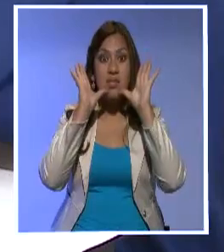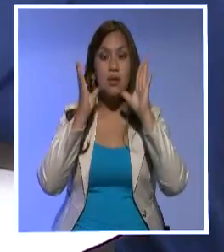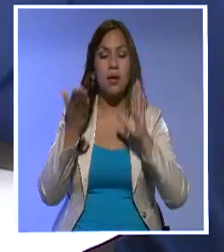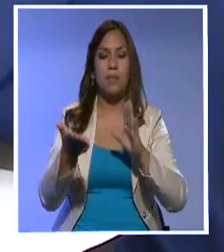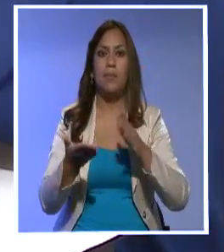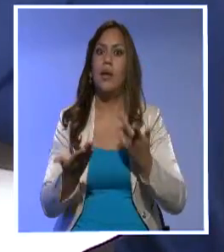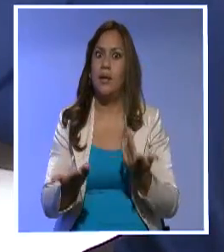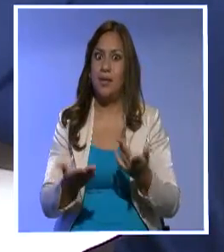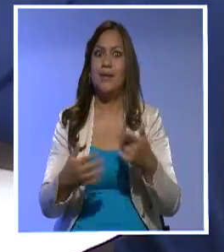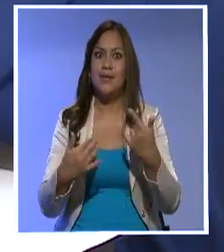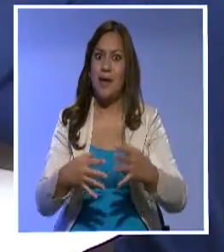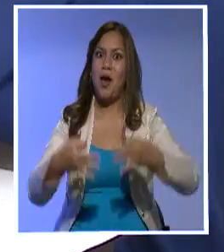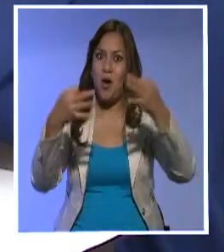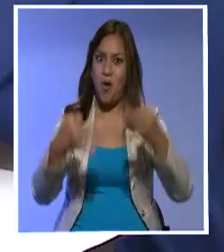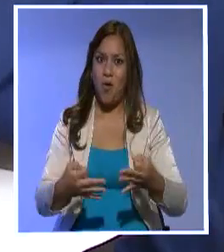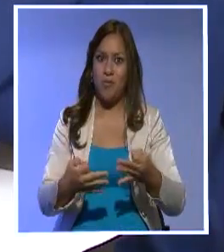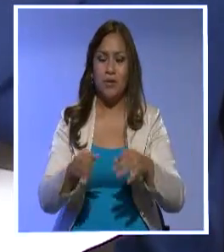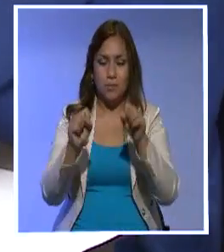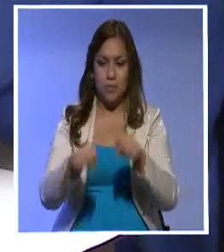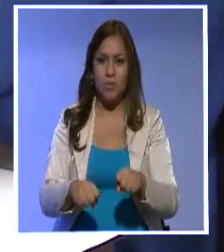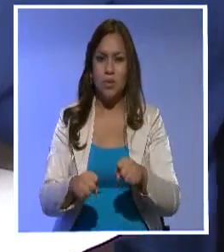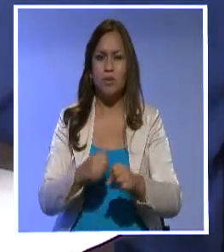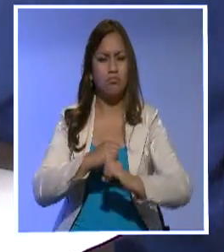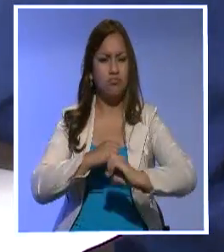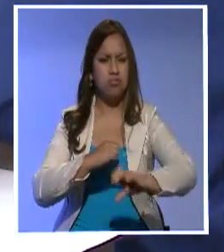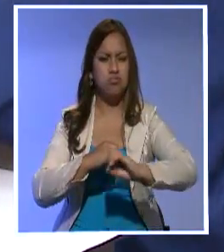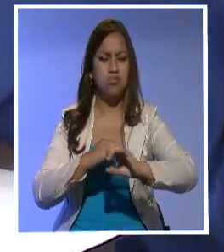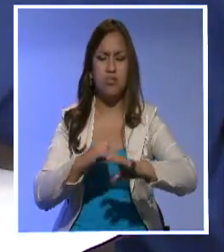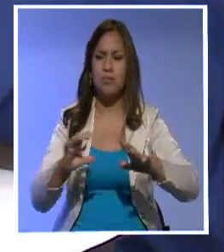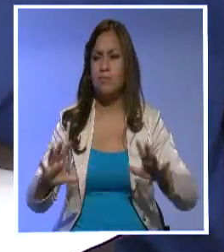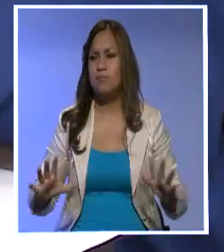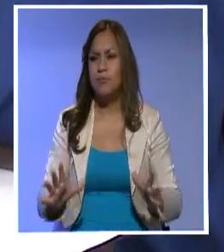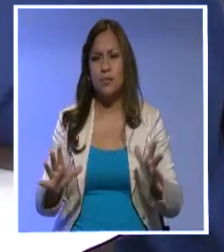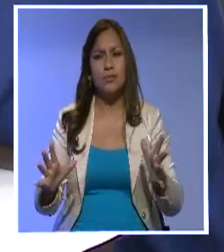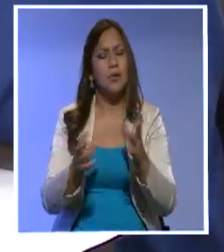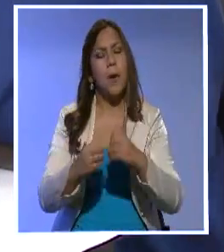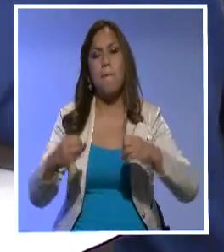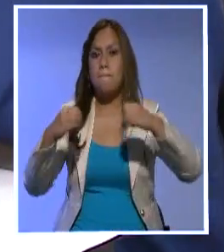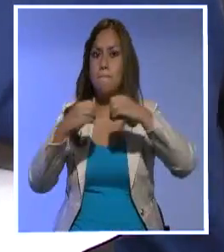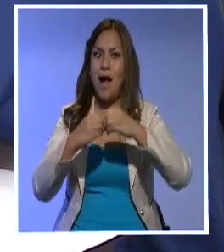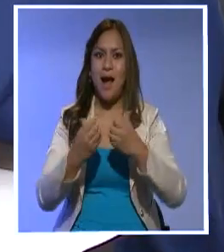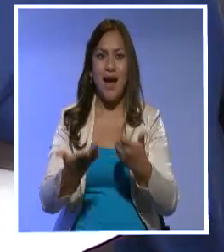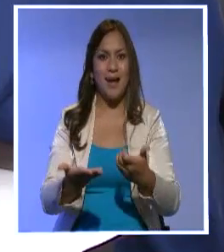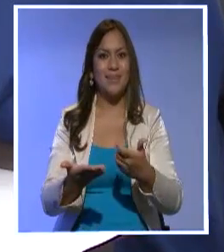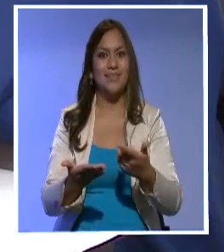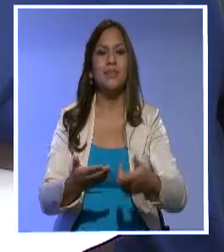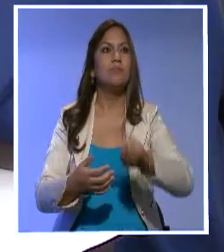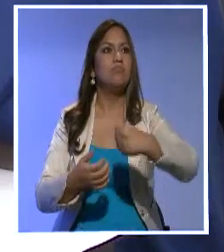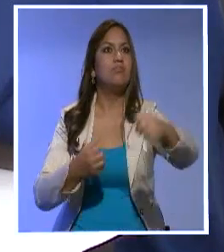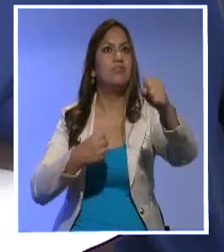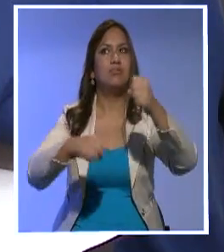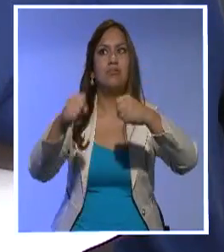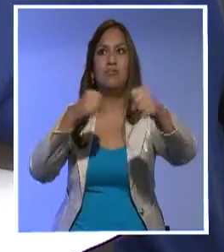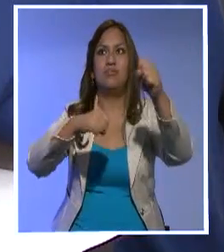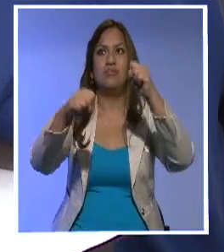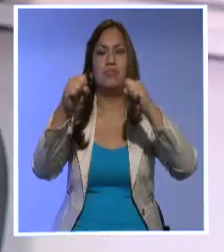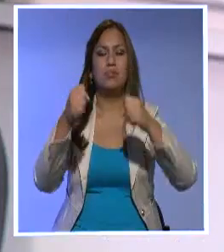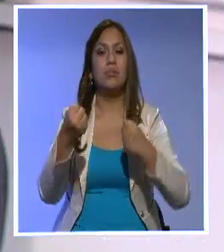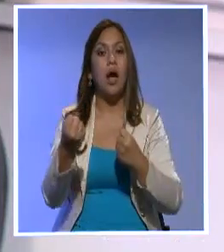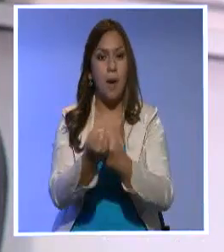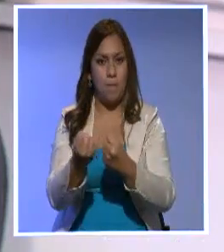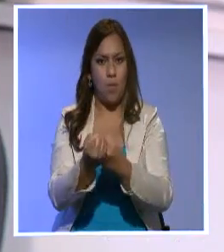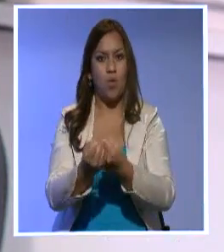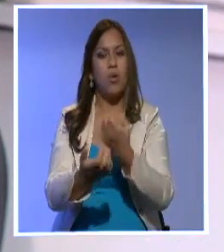seguir promoviendo este flujo turístico de nuestros queridos compatriotas a nivel de todo nuestro país realmente